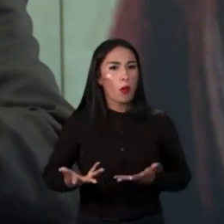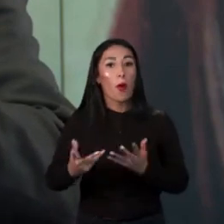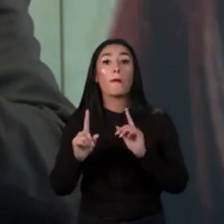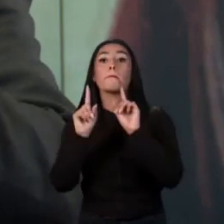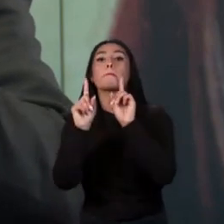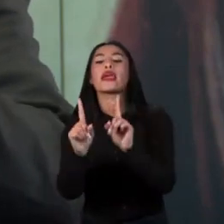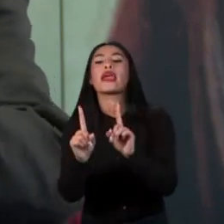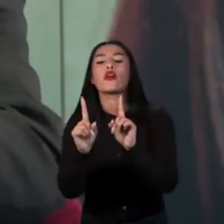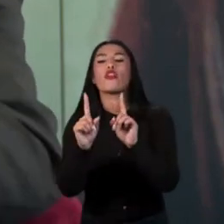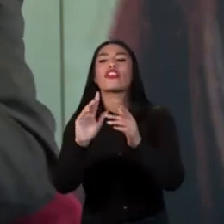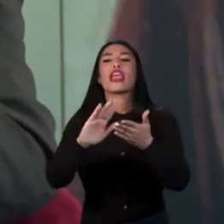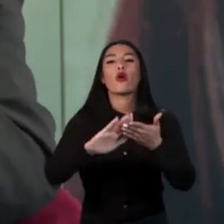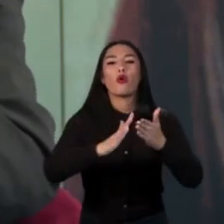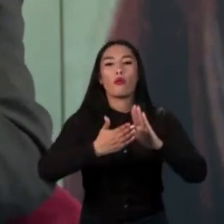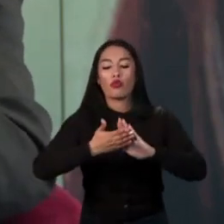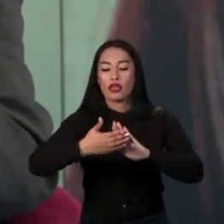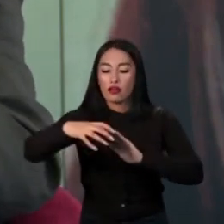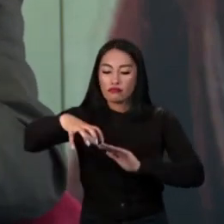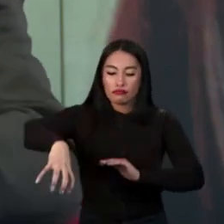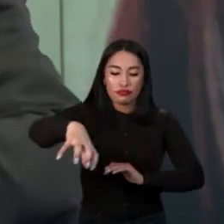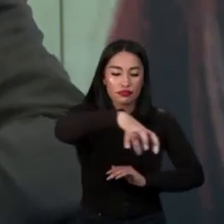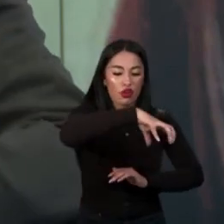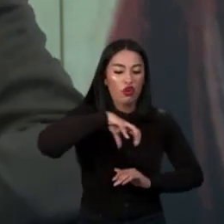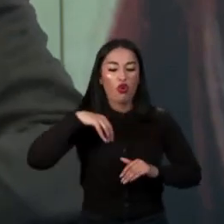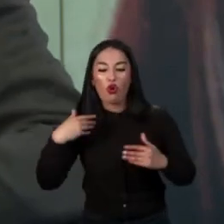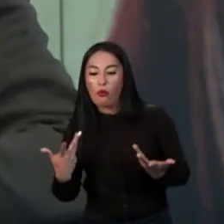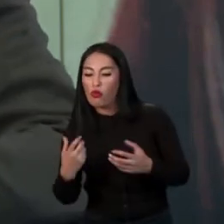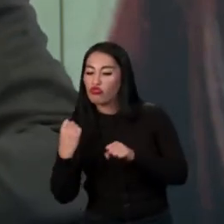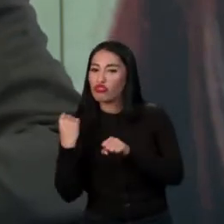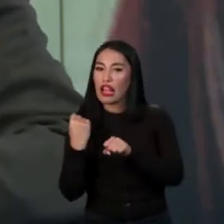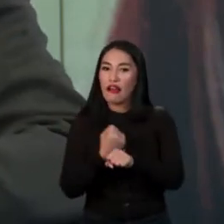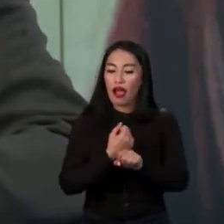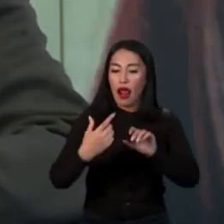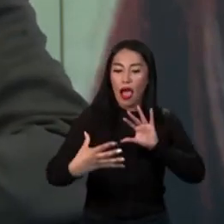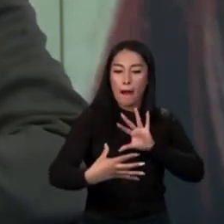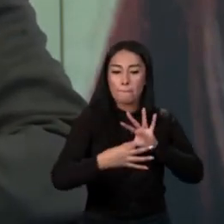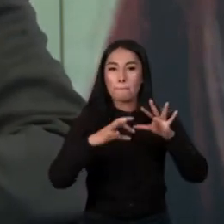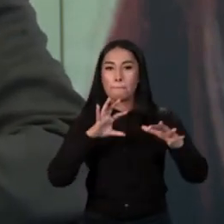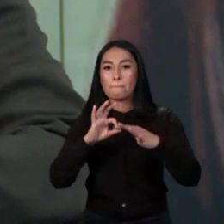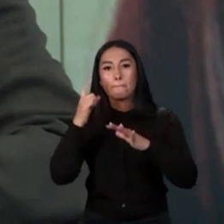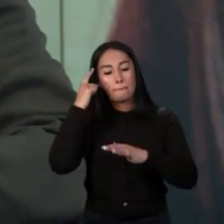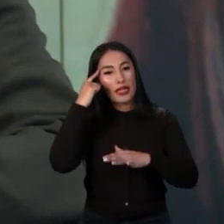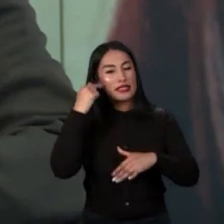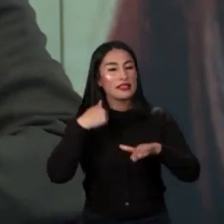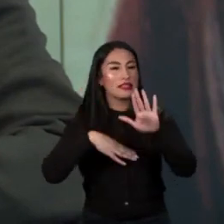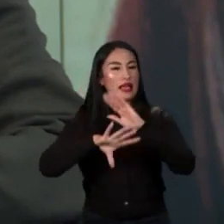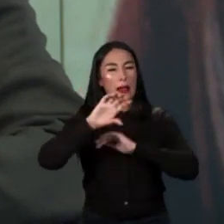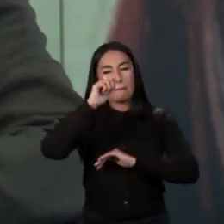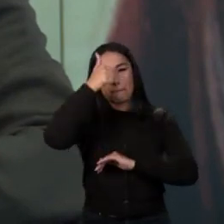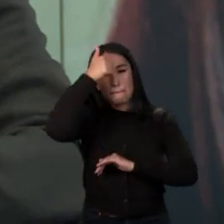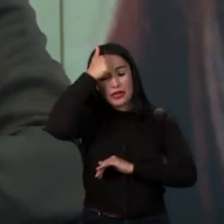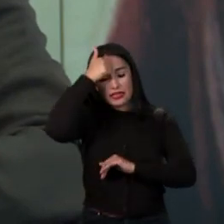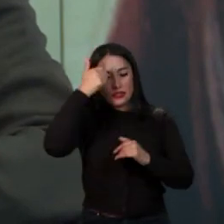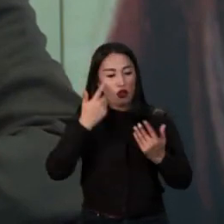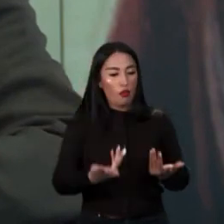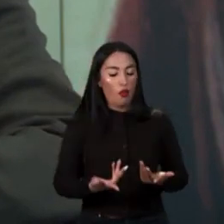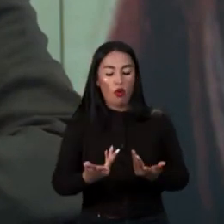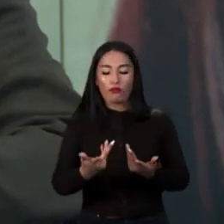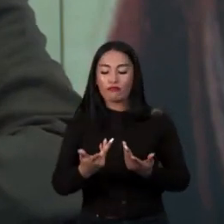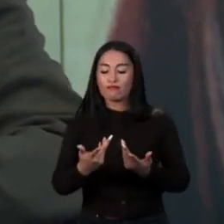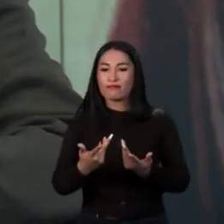de comunidad, nuevos modos de proceder en la Javeriana, pensando fundamentalmente en cómo fortalecer la oferta